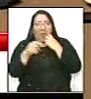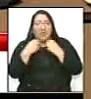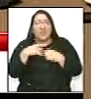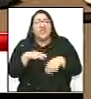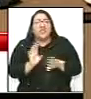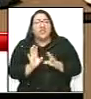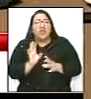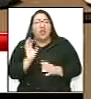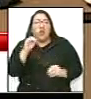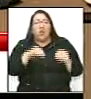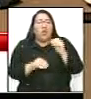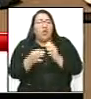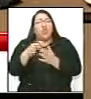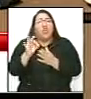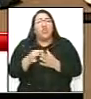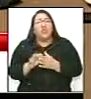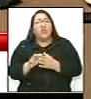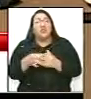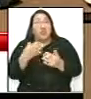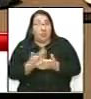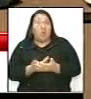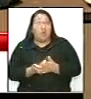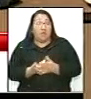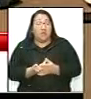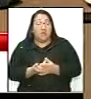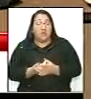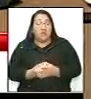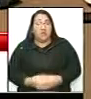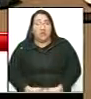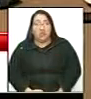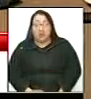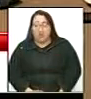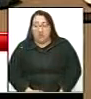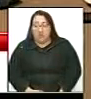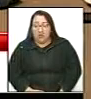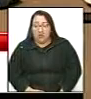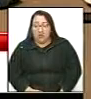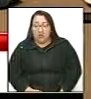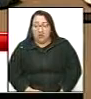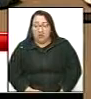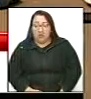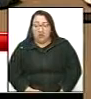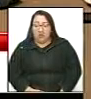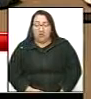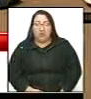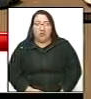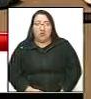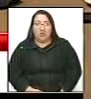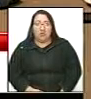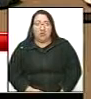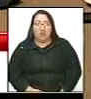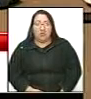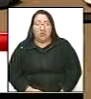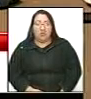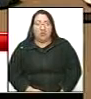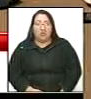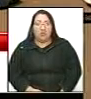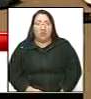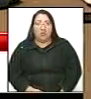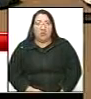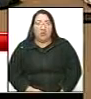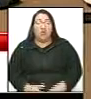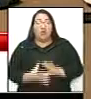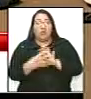supuesta adulteración de notas, ¿no?, y un plagio como infracción a la Constitución, sin